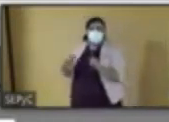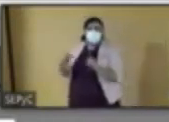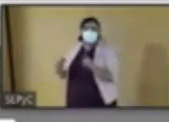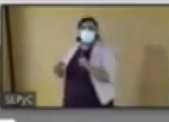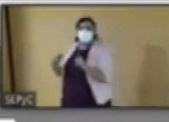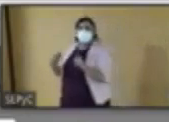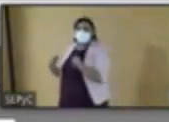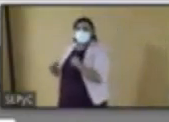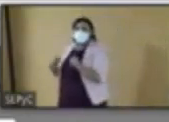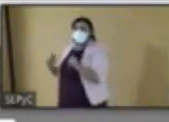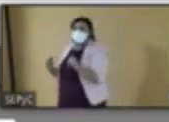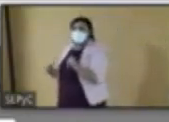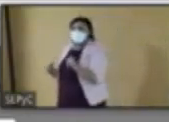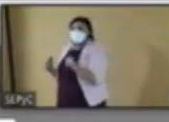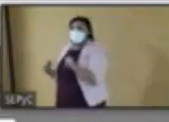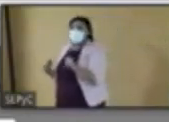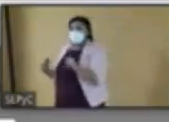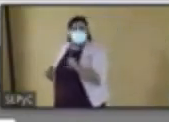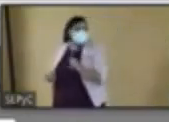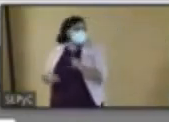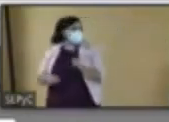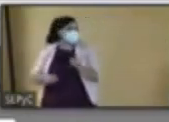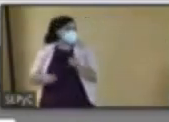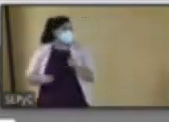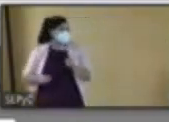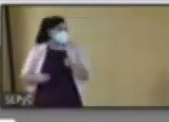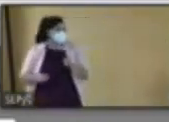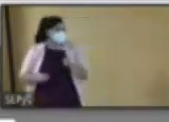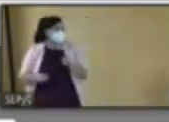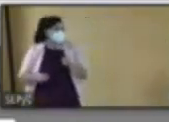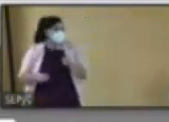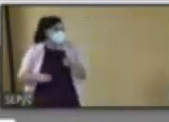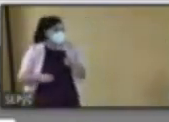de sección donde se encuentra inscrito dicho bien.